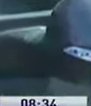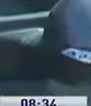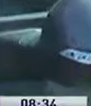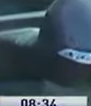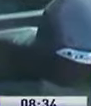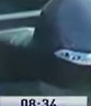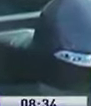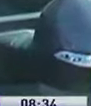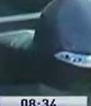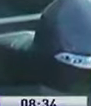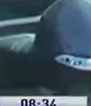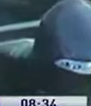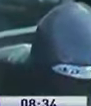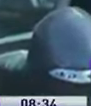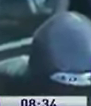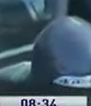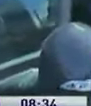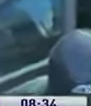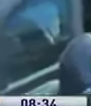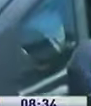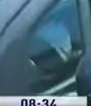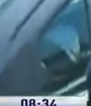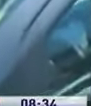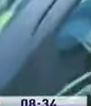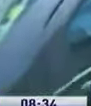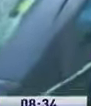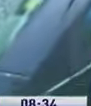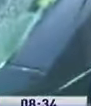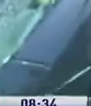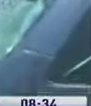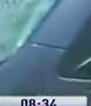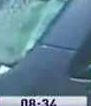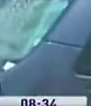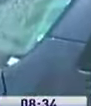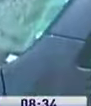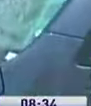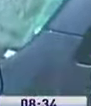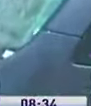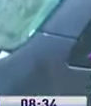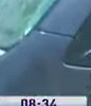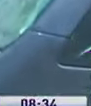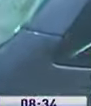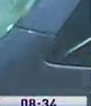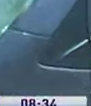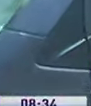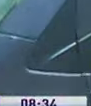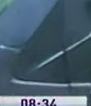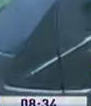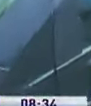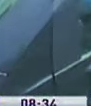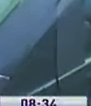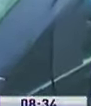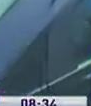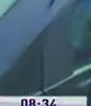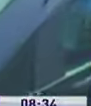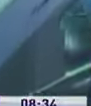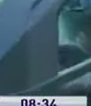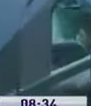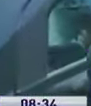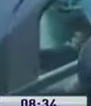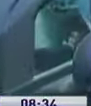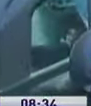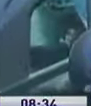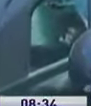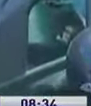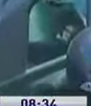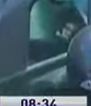tempera. Voy a del carro. ¿Sabes? Yo le ayudo, vecinito. Todavía no. Plataforma. ¿Qué estás haciendo? Aquí,